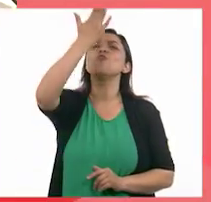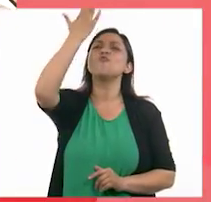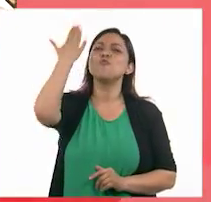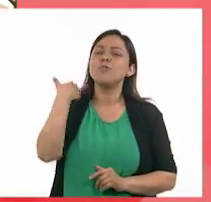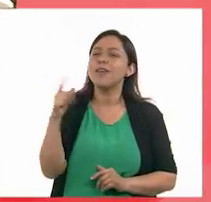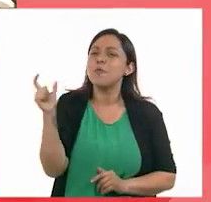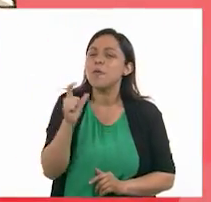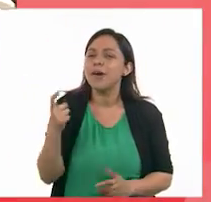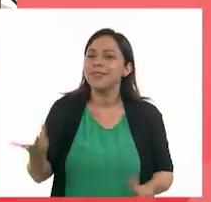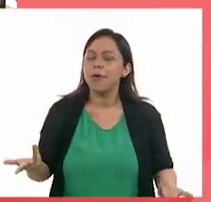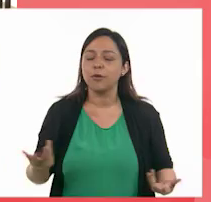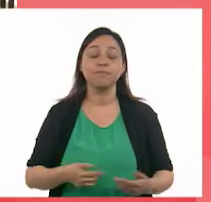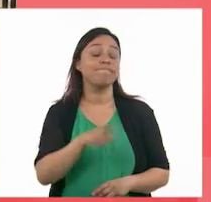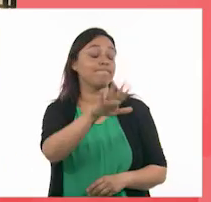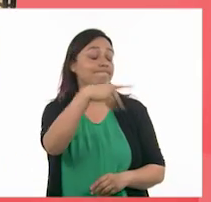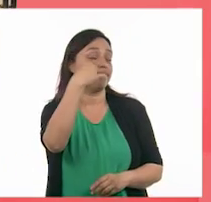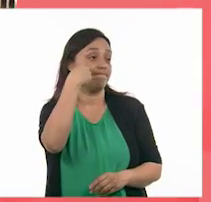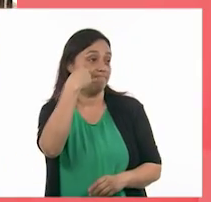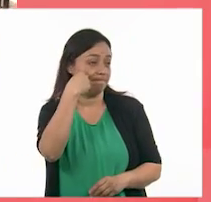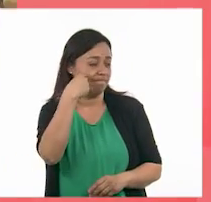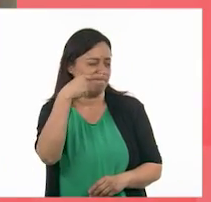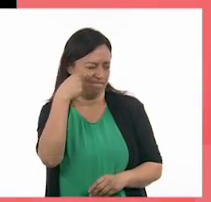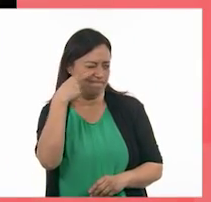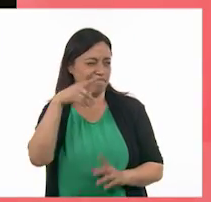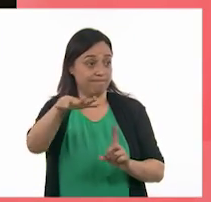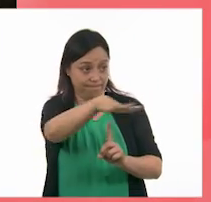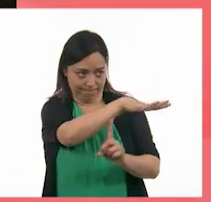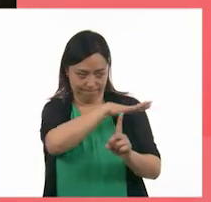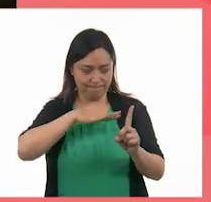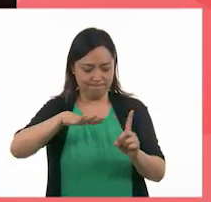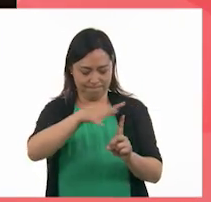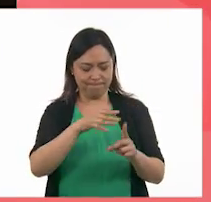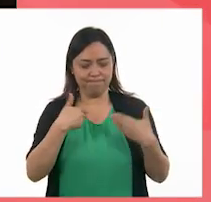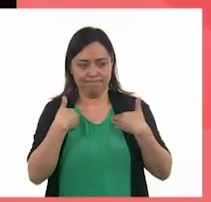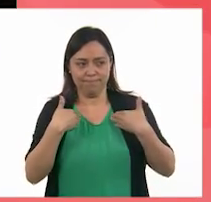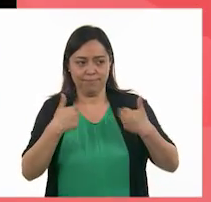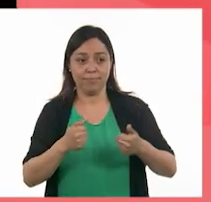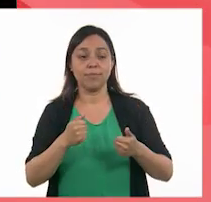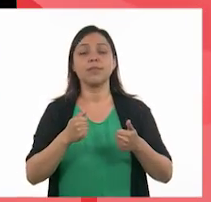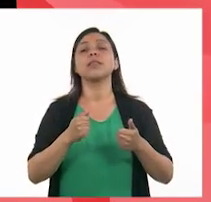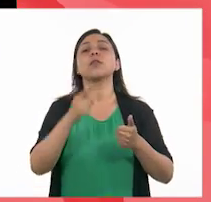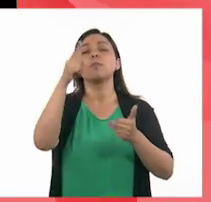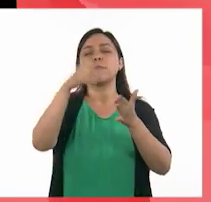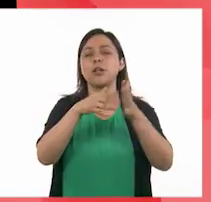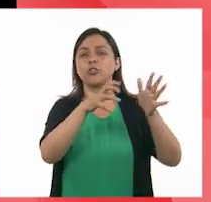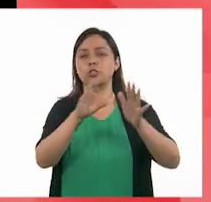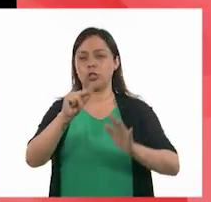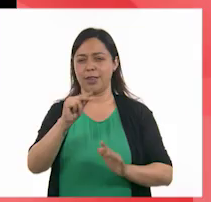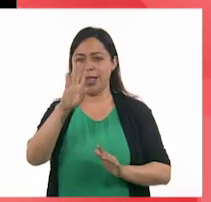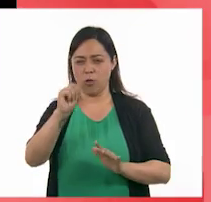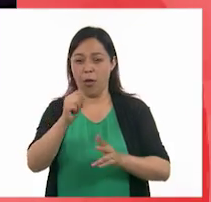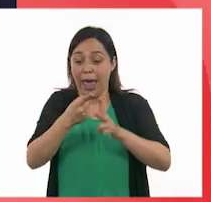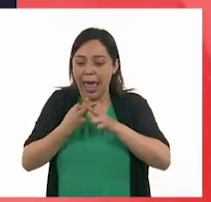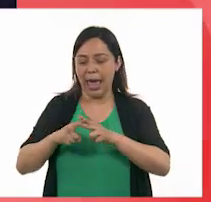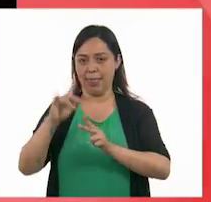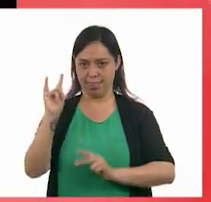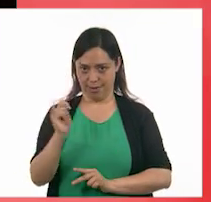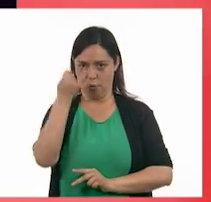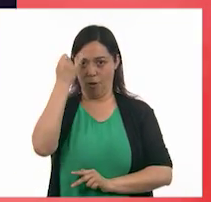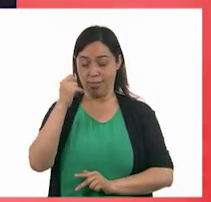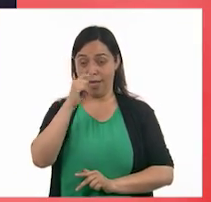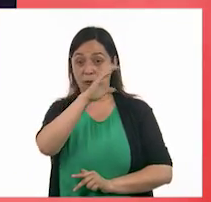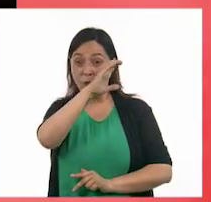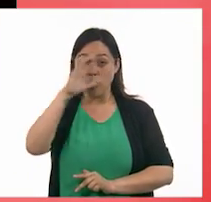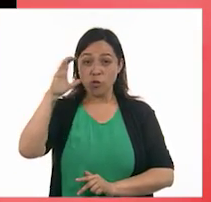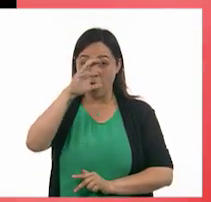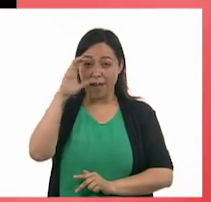existe? Imagínate, para que tengamos un poquito de contexto, Tijuana nace en 1889. La fotografía más antigua de un